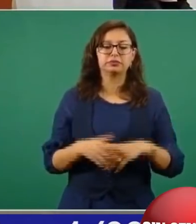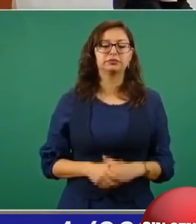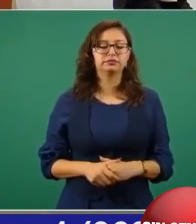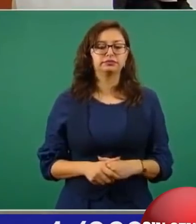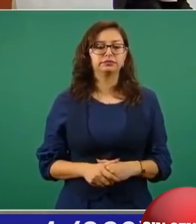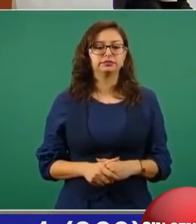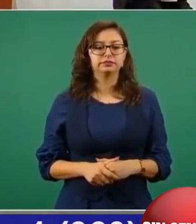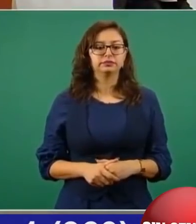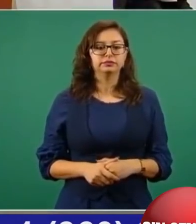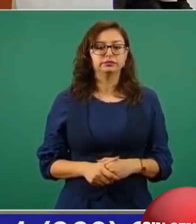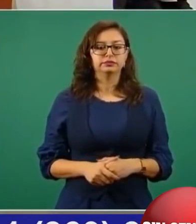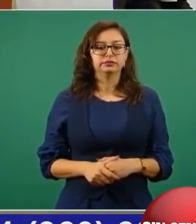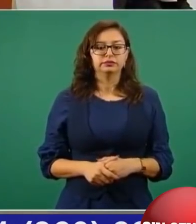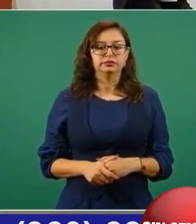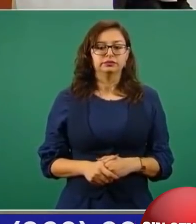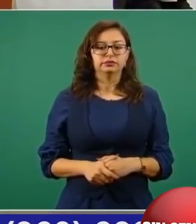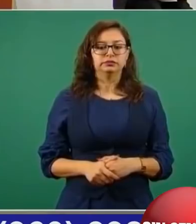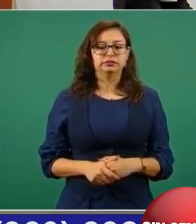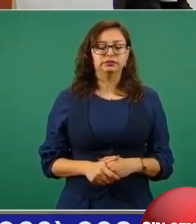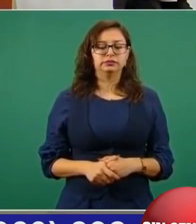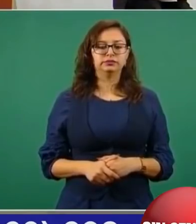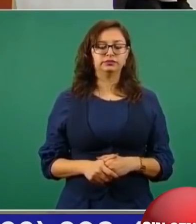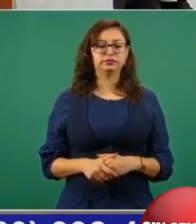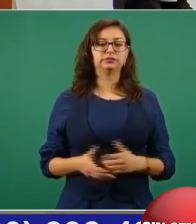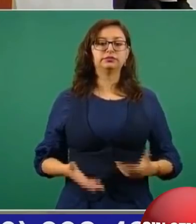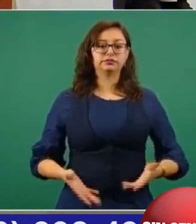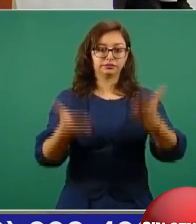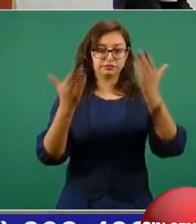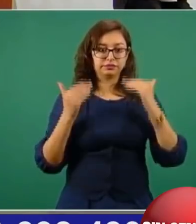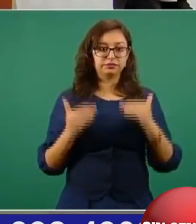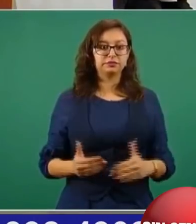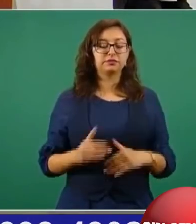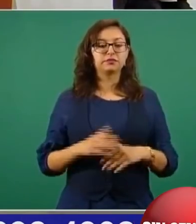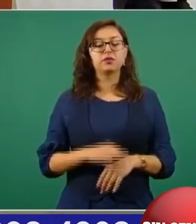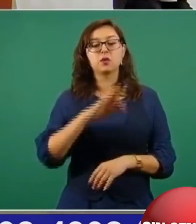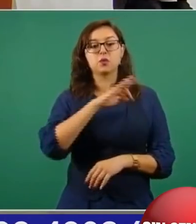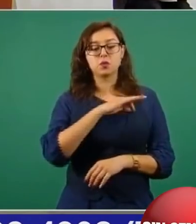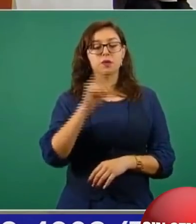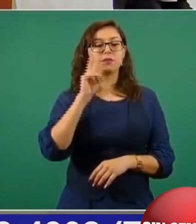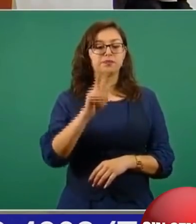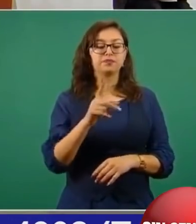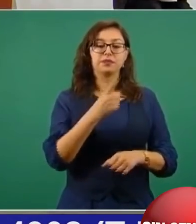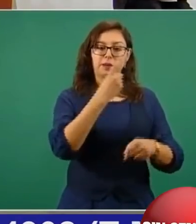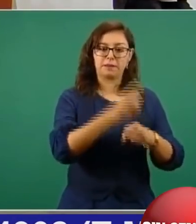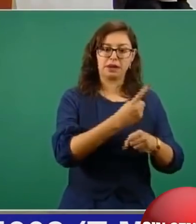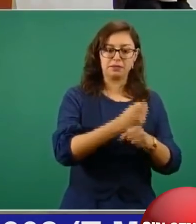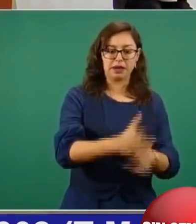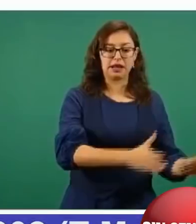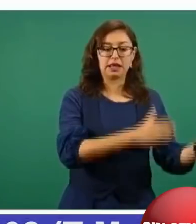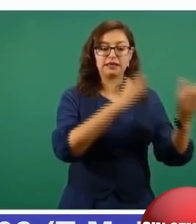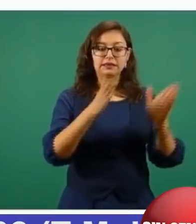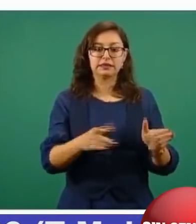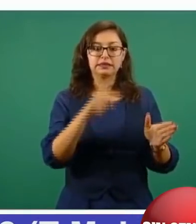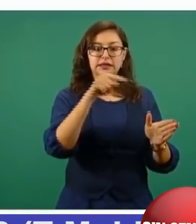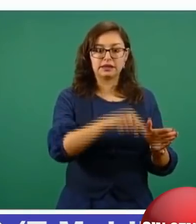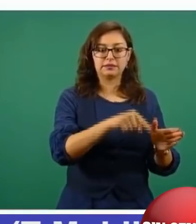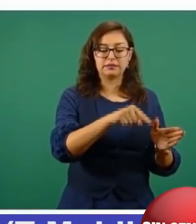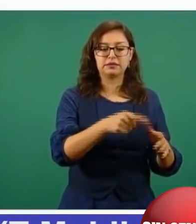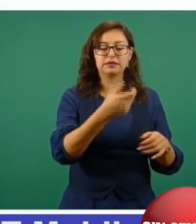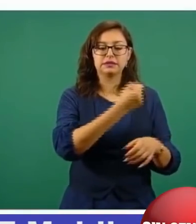resto de los números de lo que habíamos logrado hasta el momento, ahí está el personal de salud, eso fue con la vacuna de Astra,